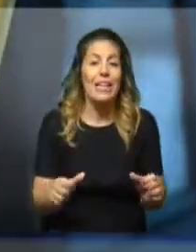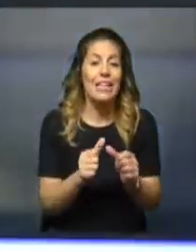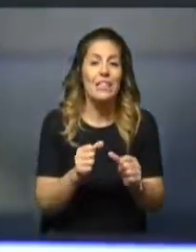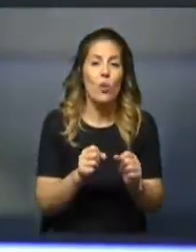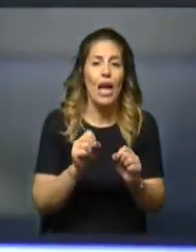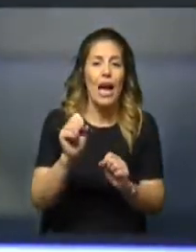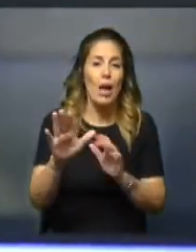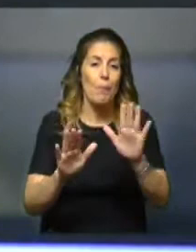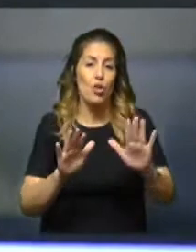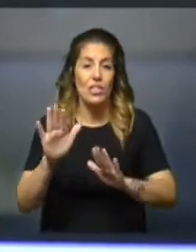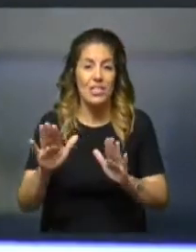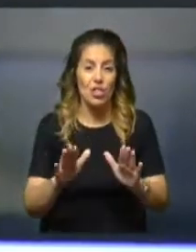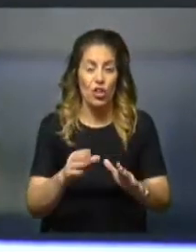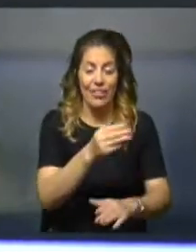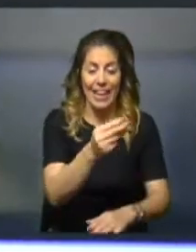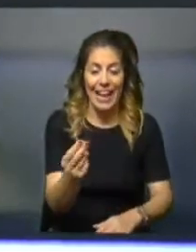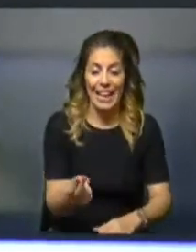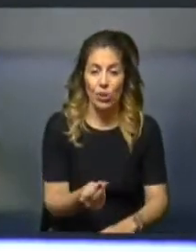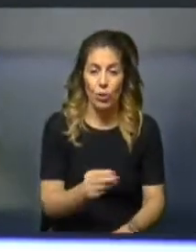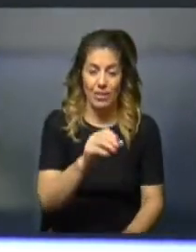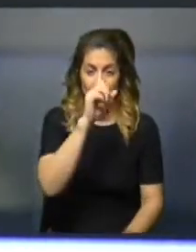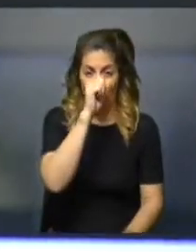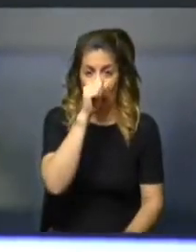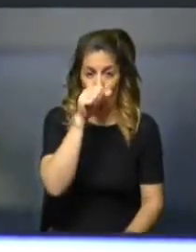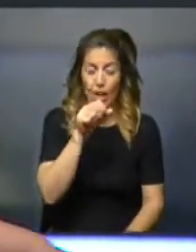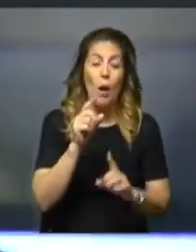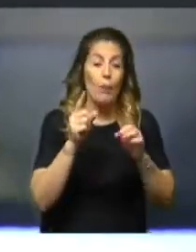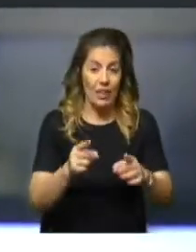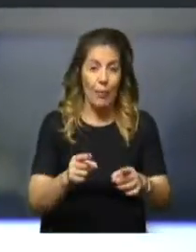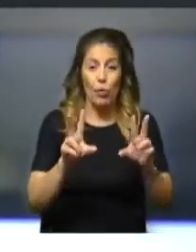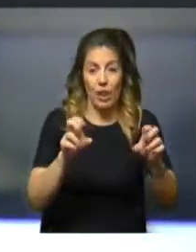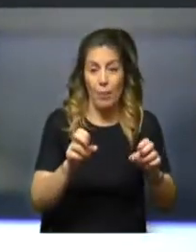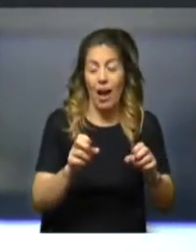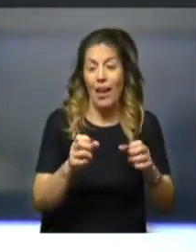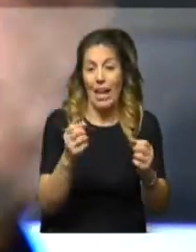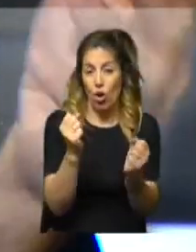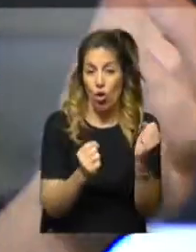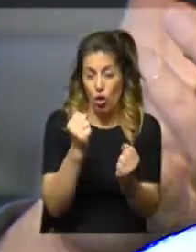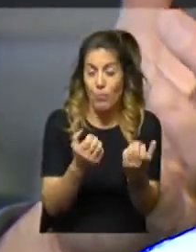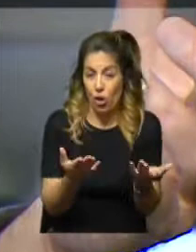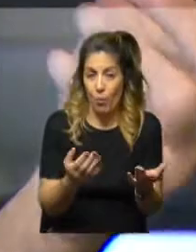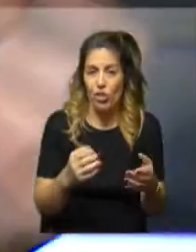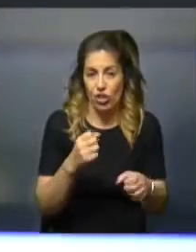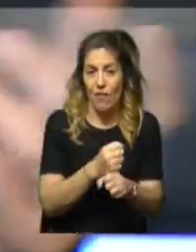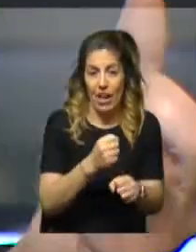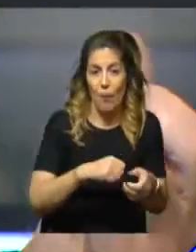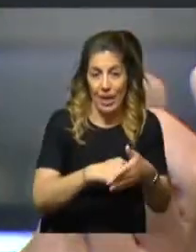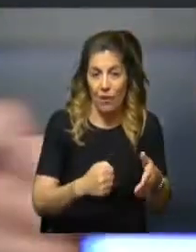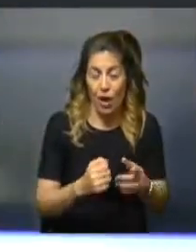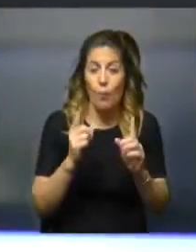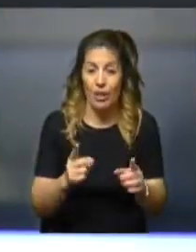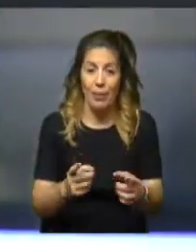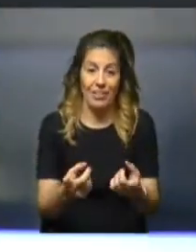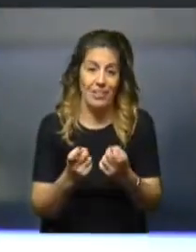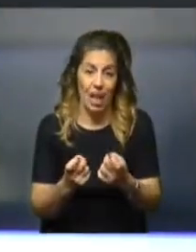caricaturas en flores Porque además estaba todo el tema económico o sea del banco está todo bien pero entonces hice una exposición con todos los profesionales de